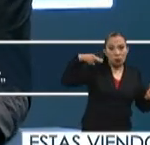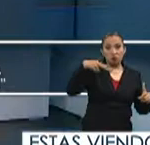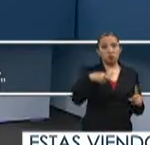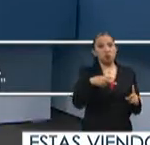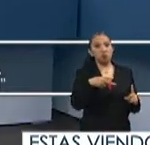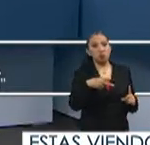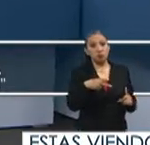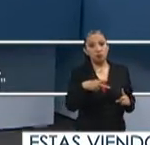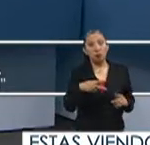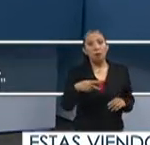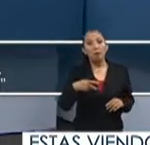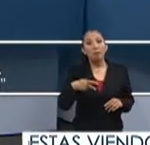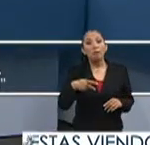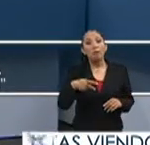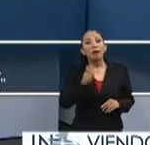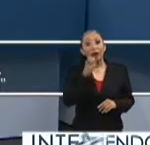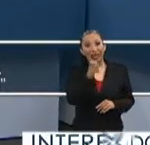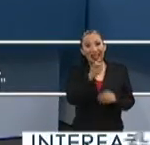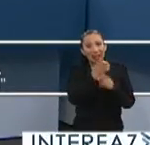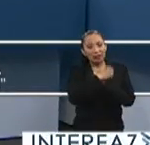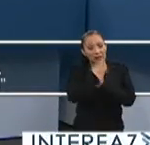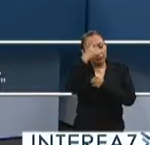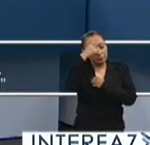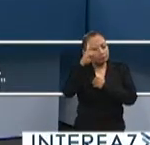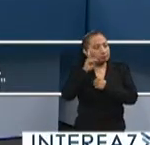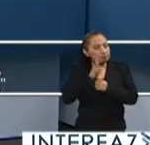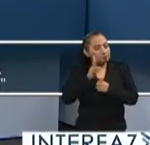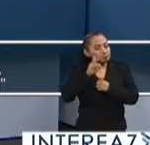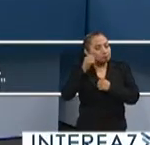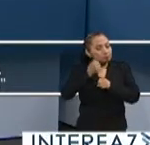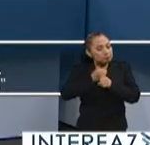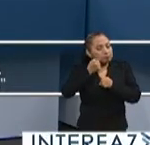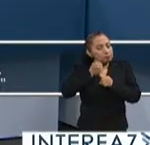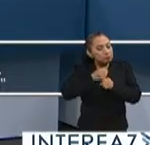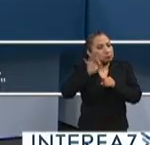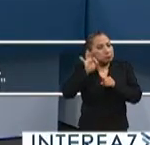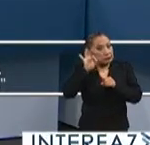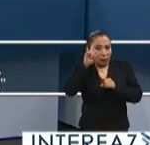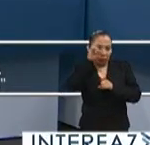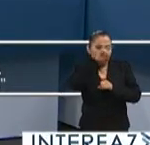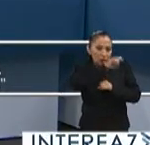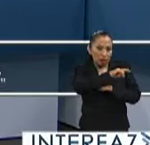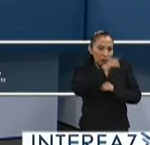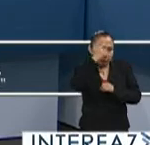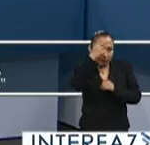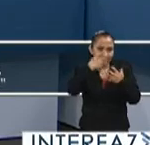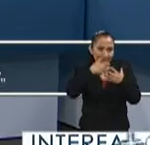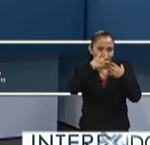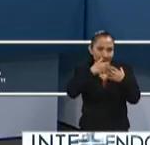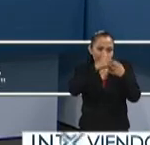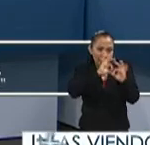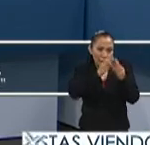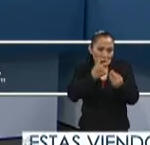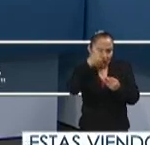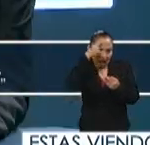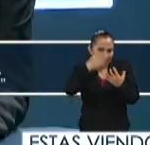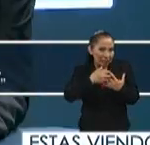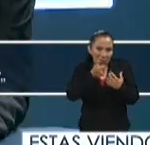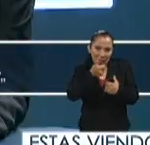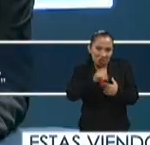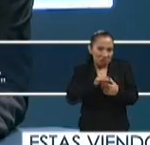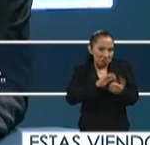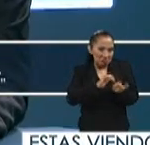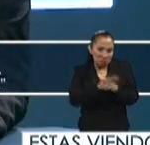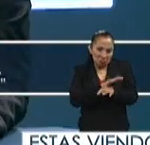¿no? Pero esa educación probabilística es quizá la más complicada por ese hecho, por la manera como nuestro cerebro ha